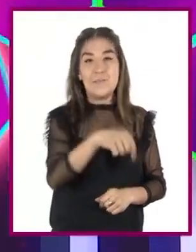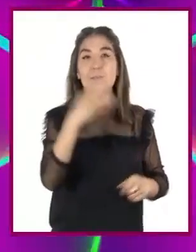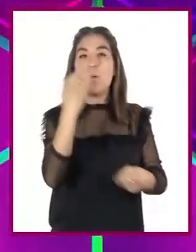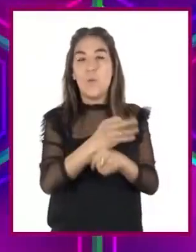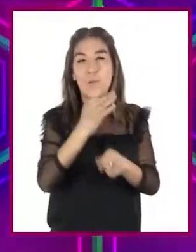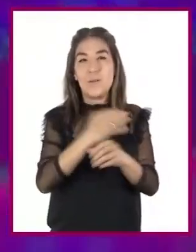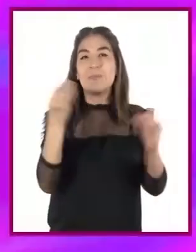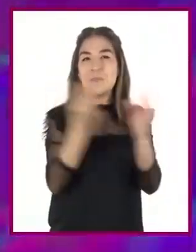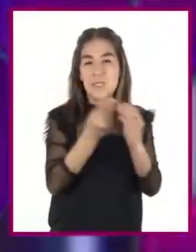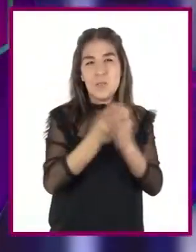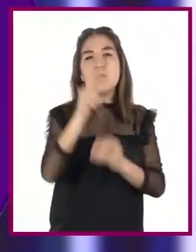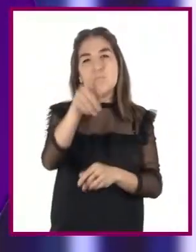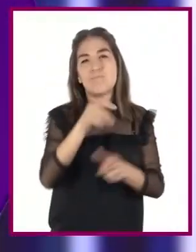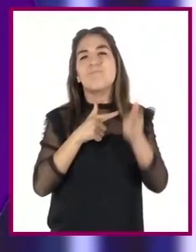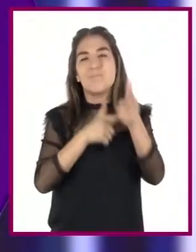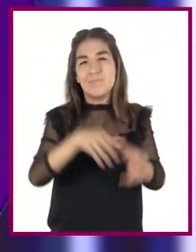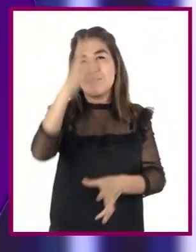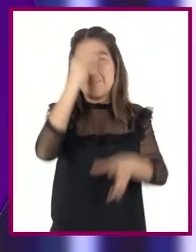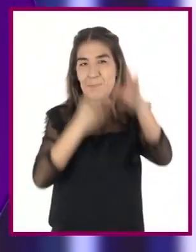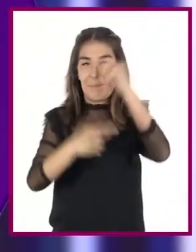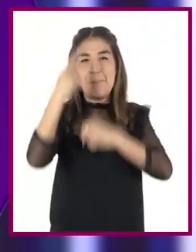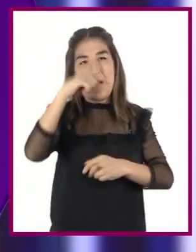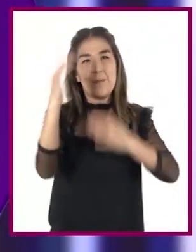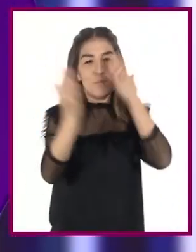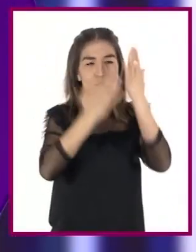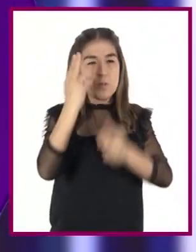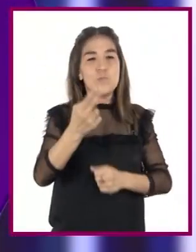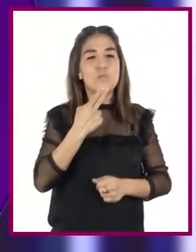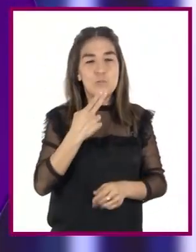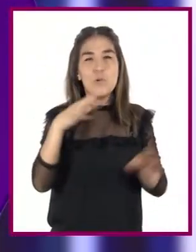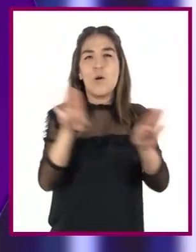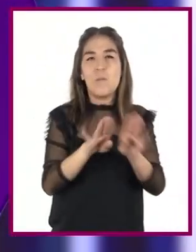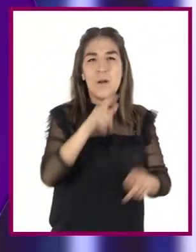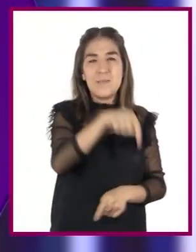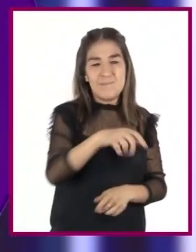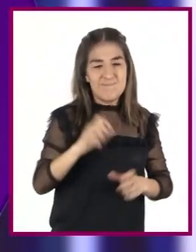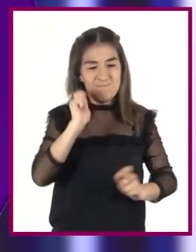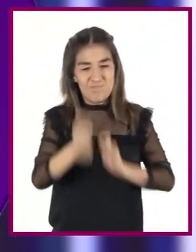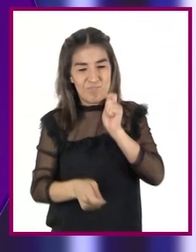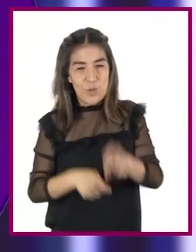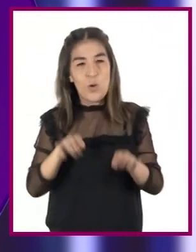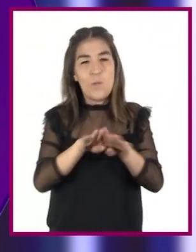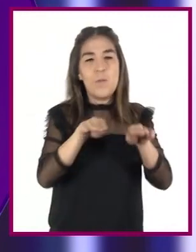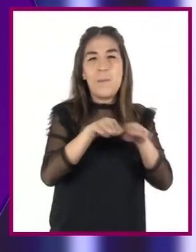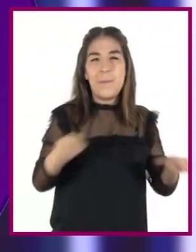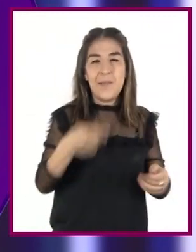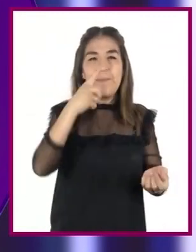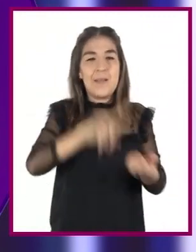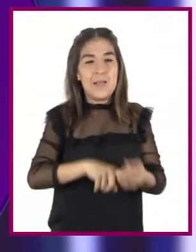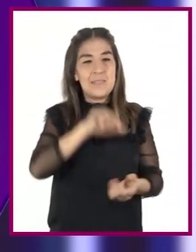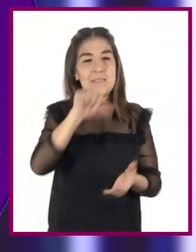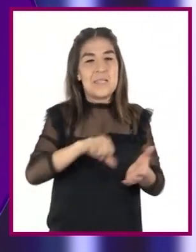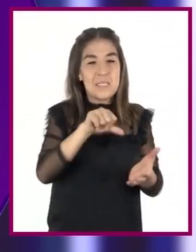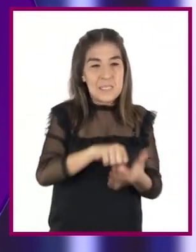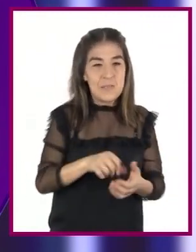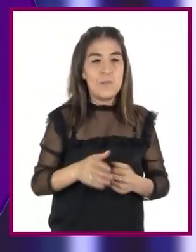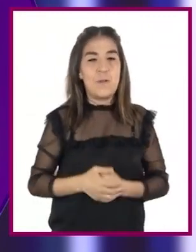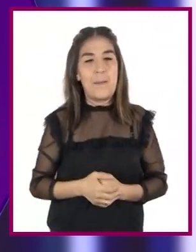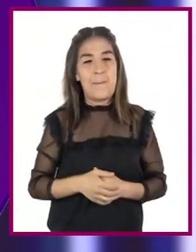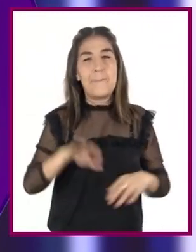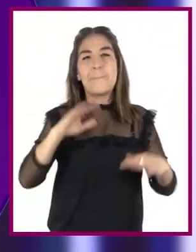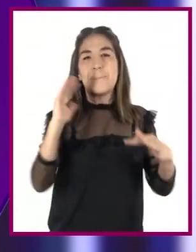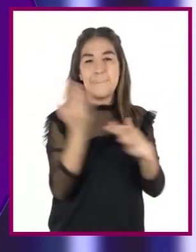sesión puedan seguir avanzando en el estudio del uso e interpretación de medidas de tendencia central, moda,